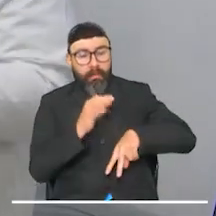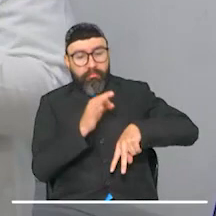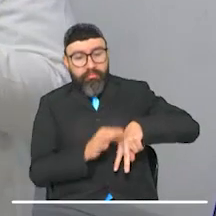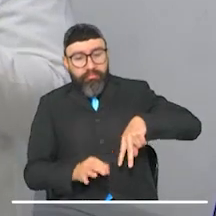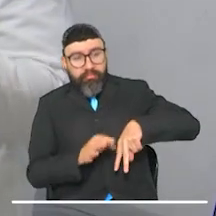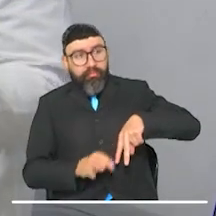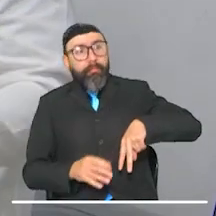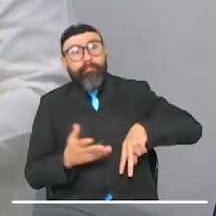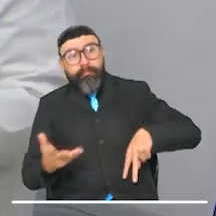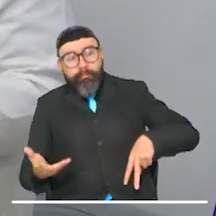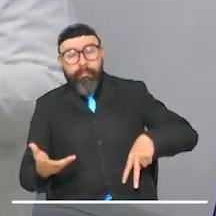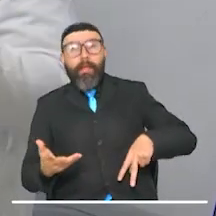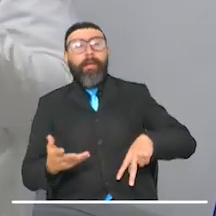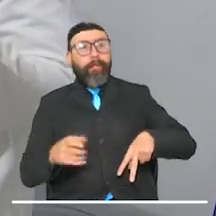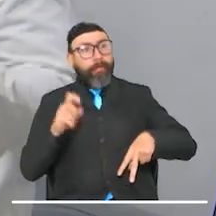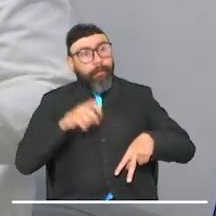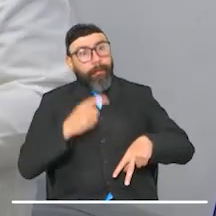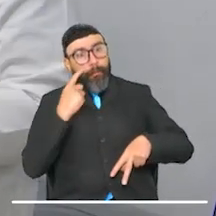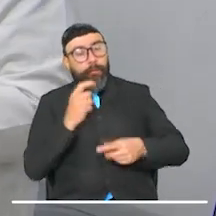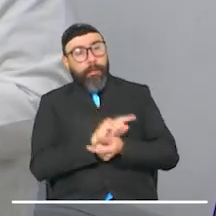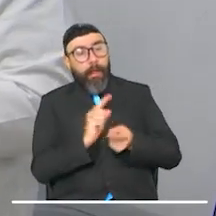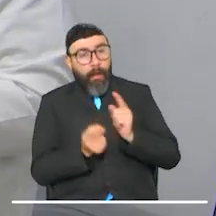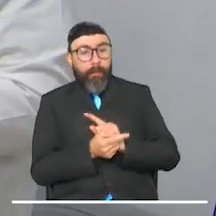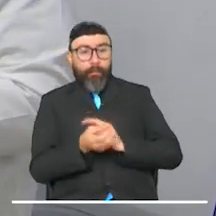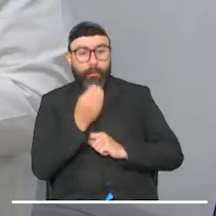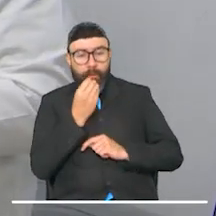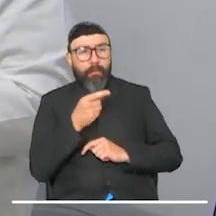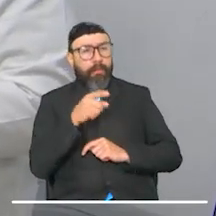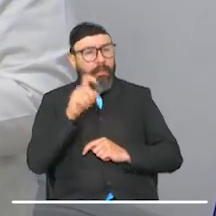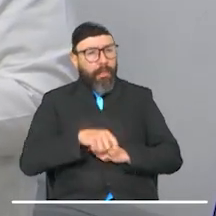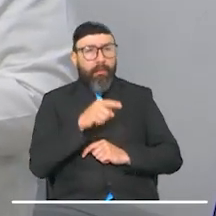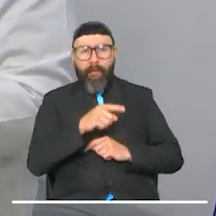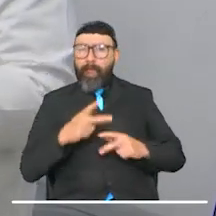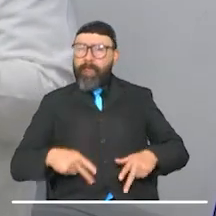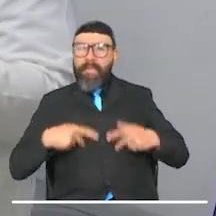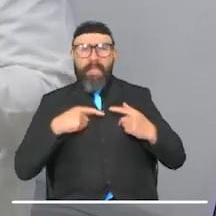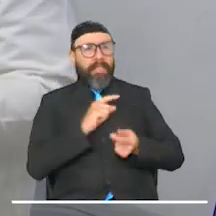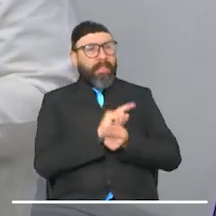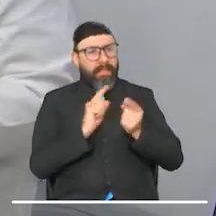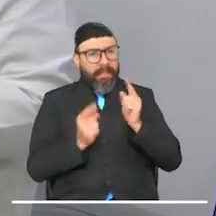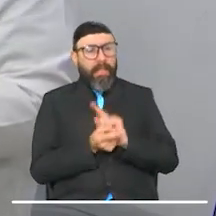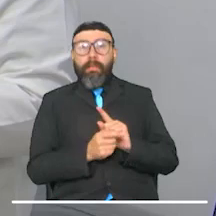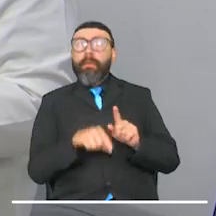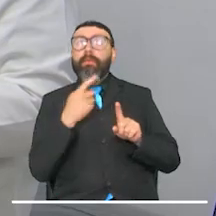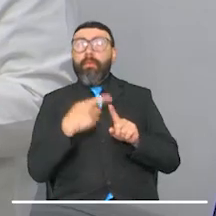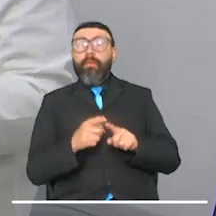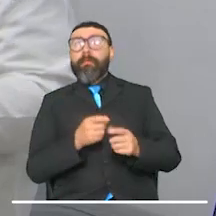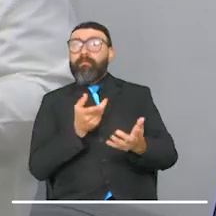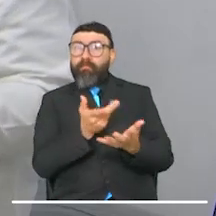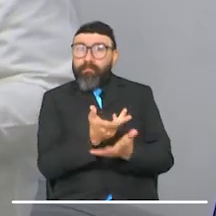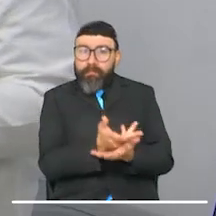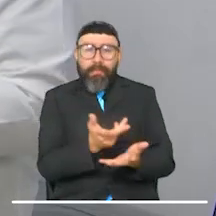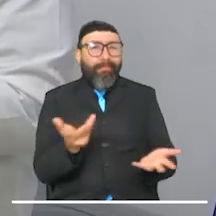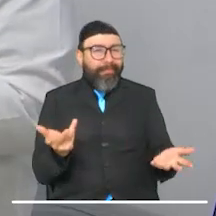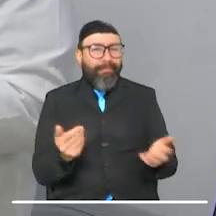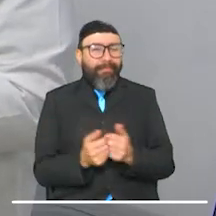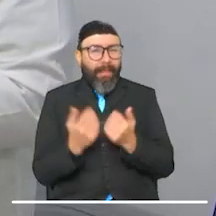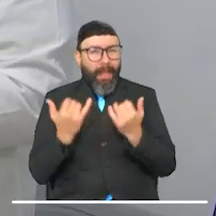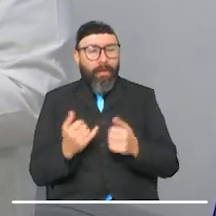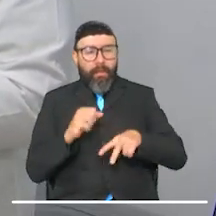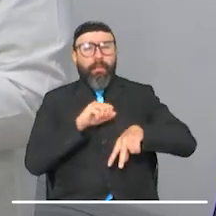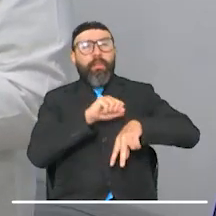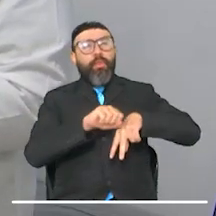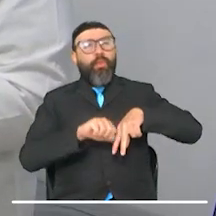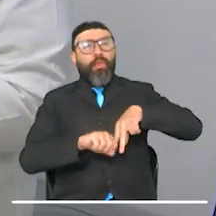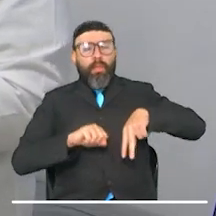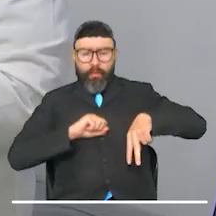Y que debe modificar su dieta que debe modificar sus hábitos de vida si hoy en día la ecografía tiene una versatilidad Que